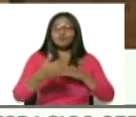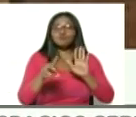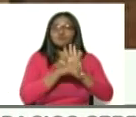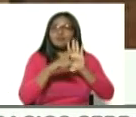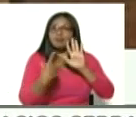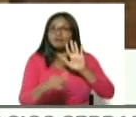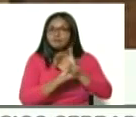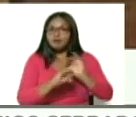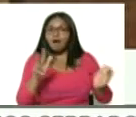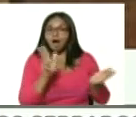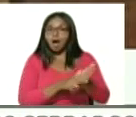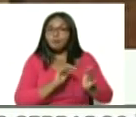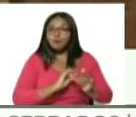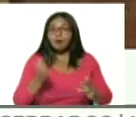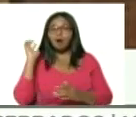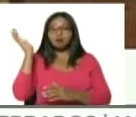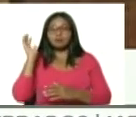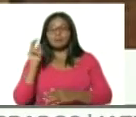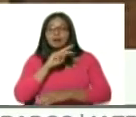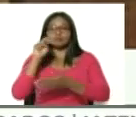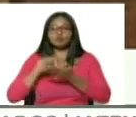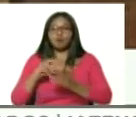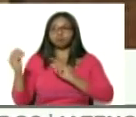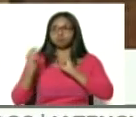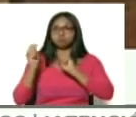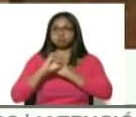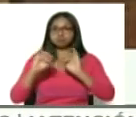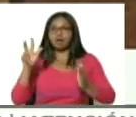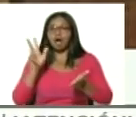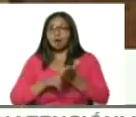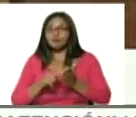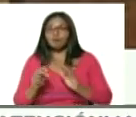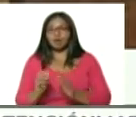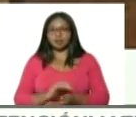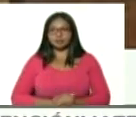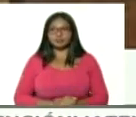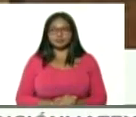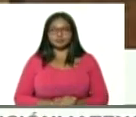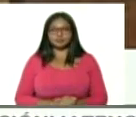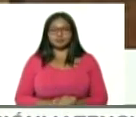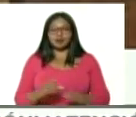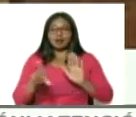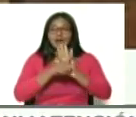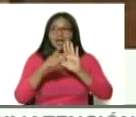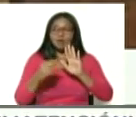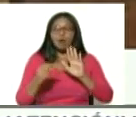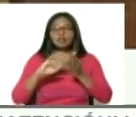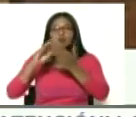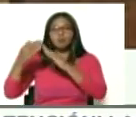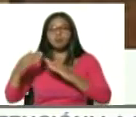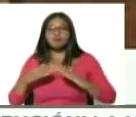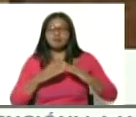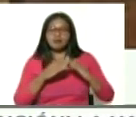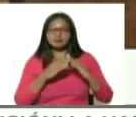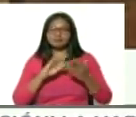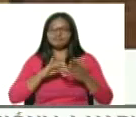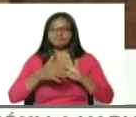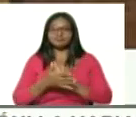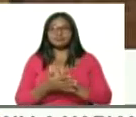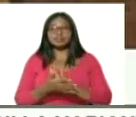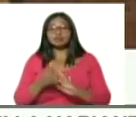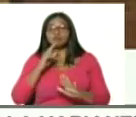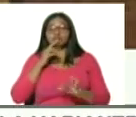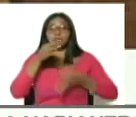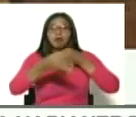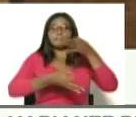ya fue aprobado en primera discusión de ley orgánica de ciudades comunales. Nada más y nada menos. Ya vamos